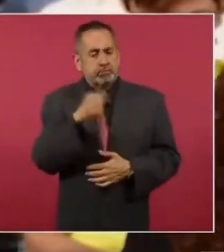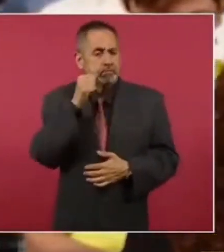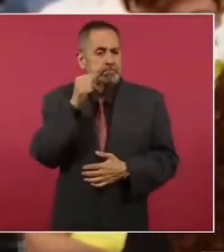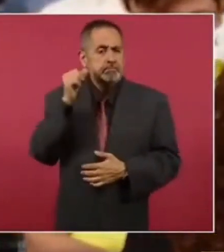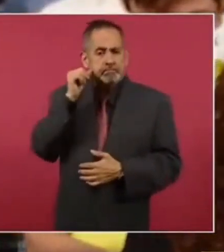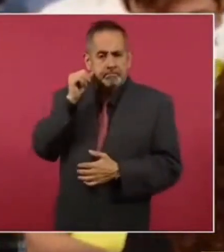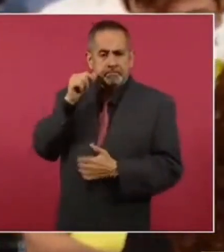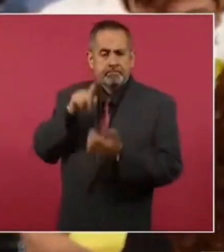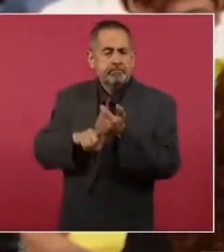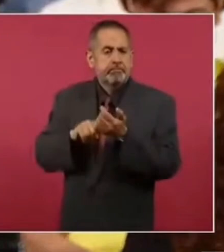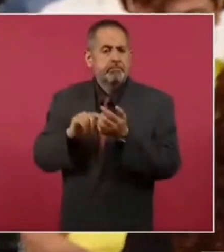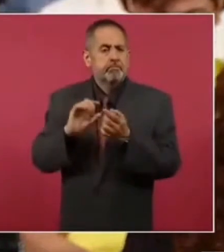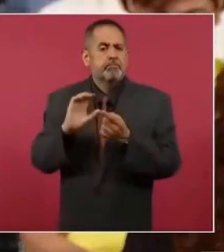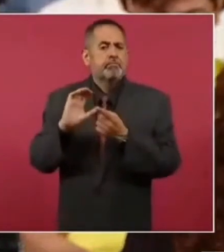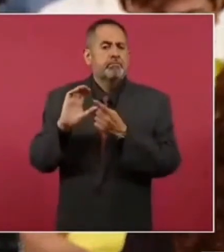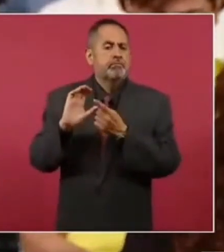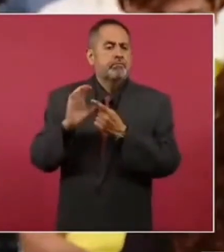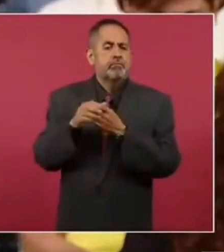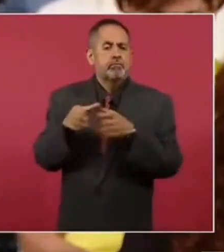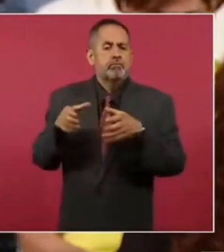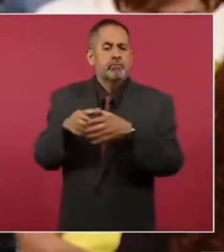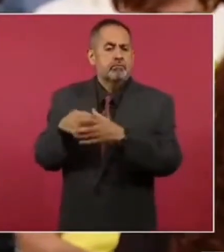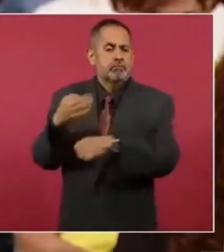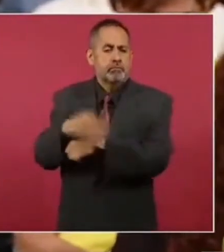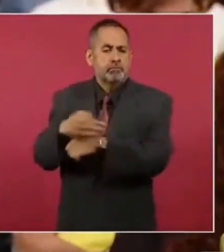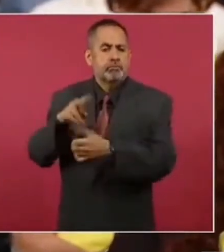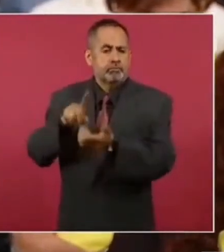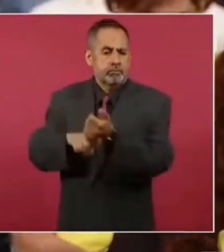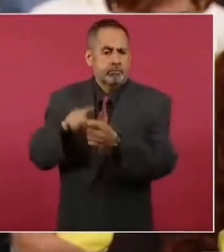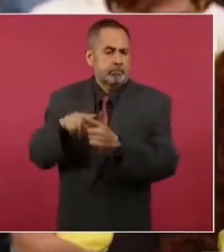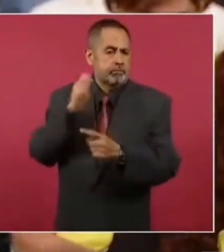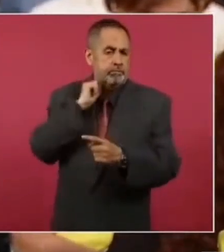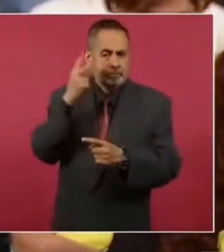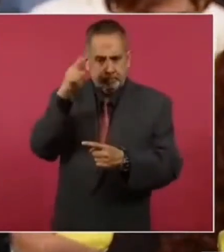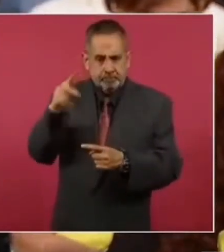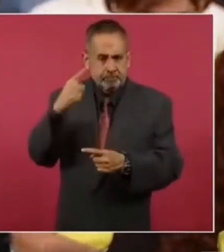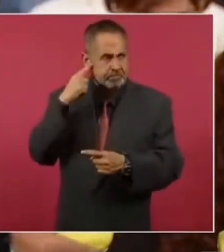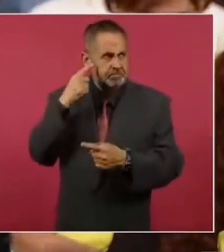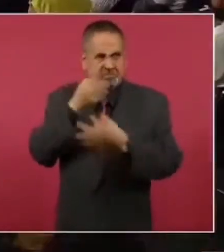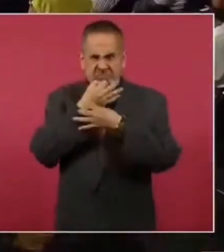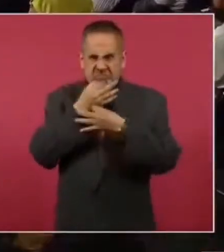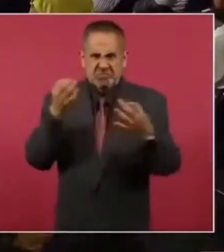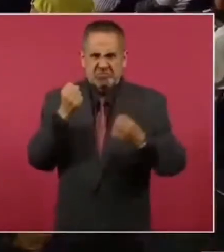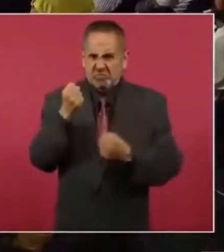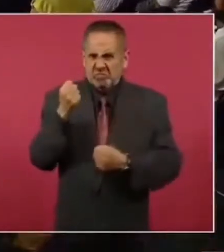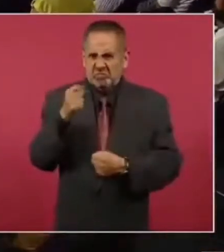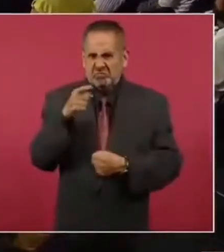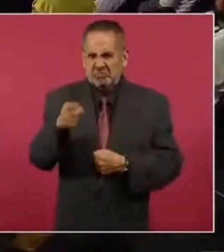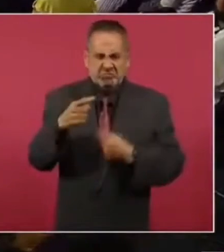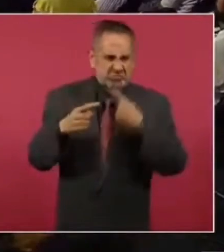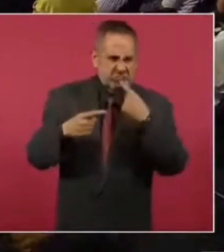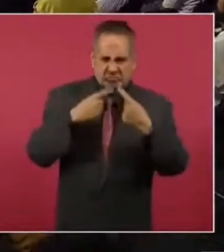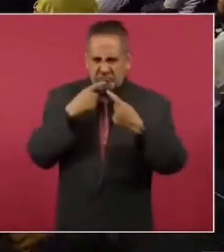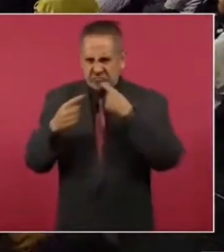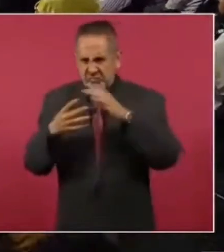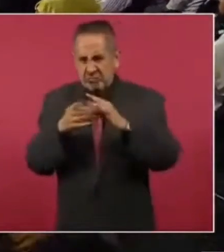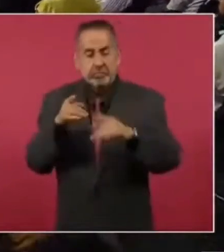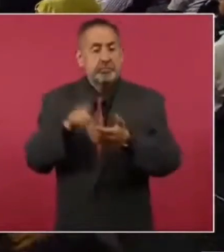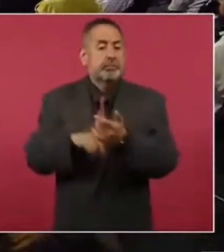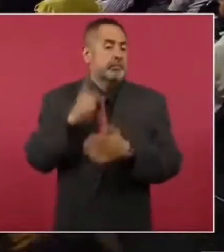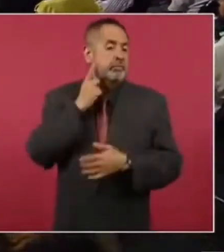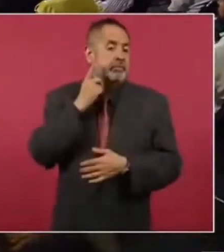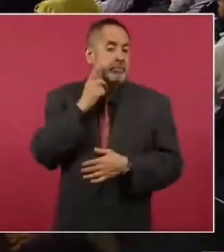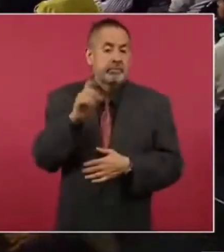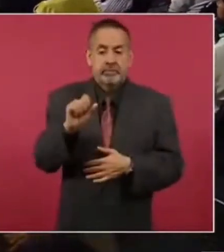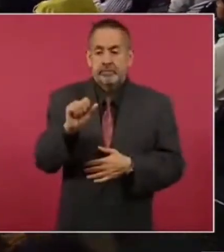en la Comisión Permanente en el Senado de la República pues se escuchó muy fuerte este tema, pues el diputado